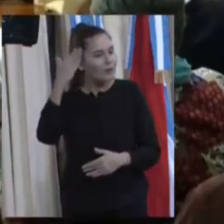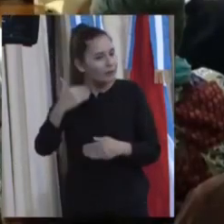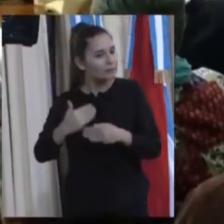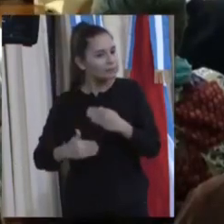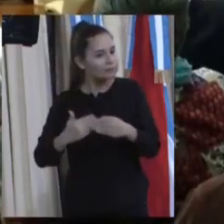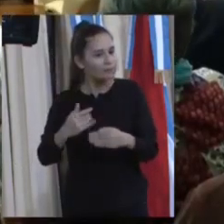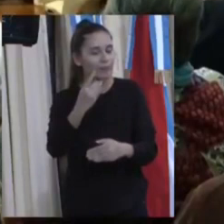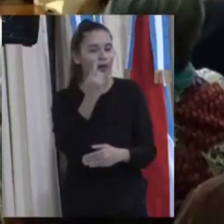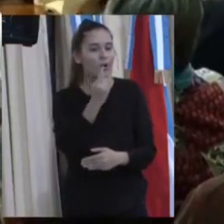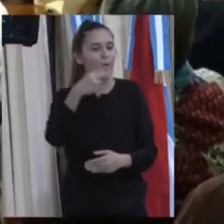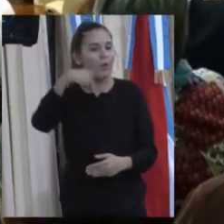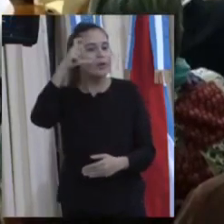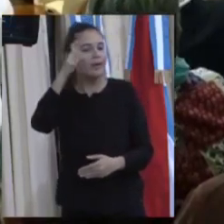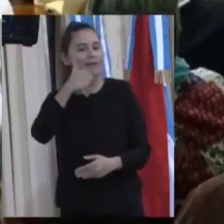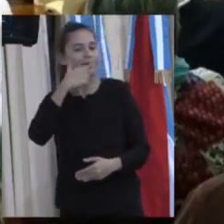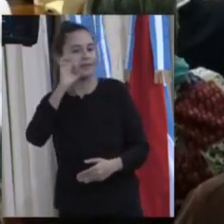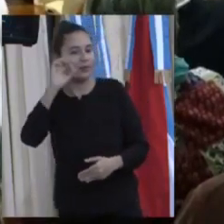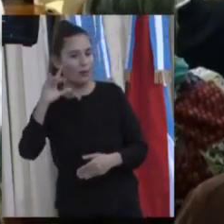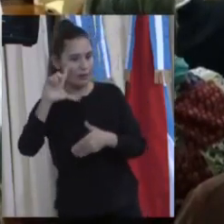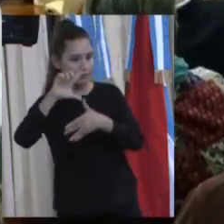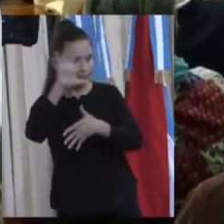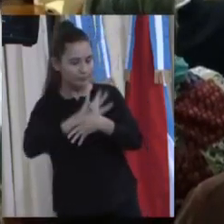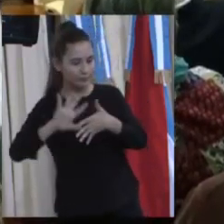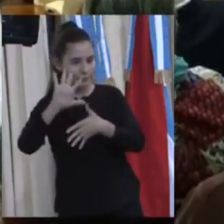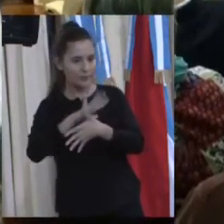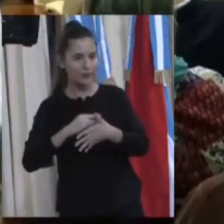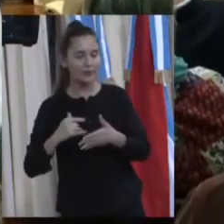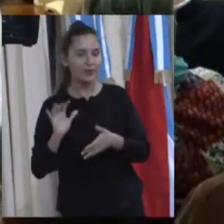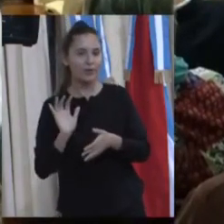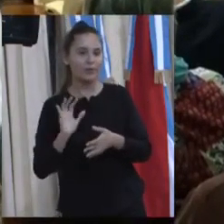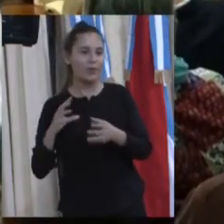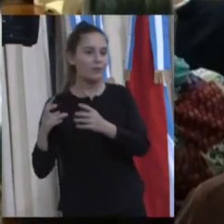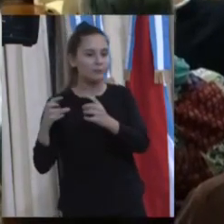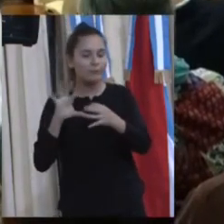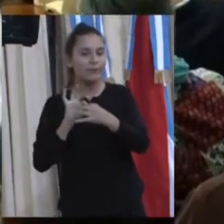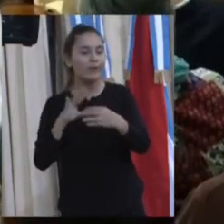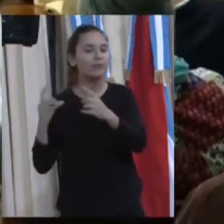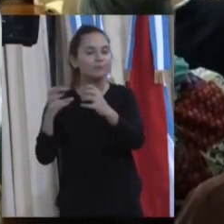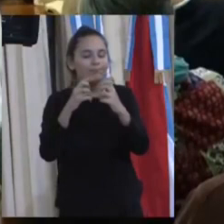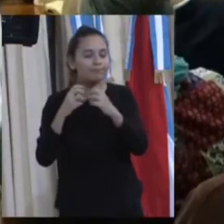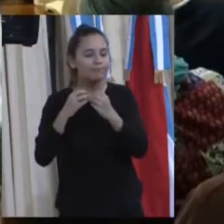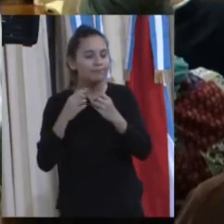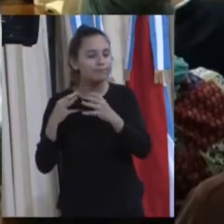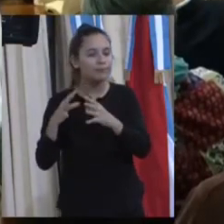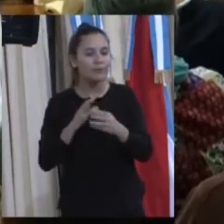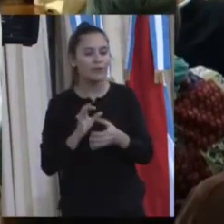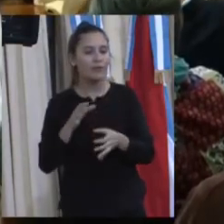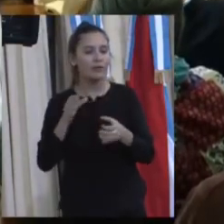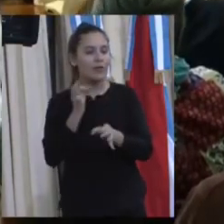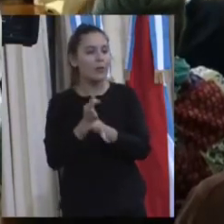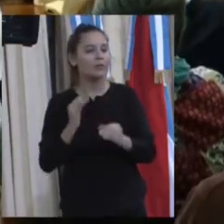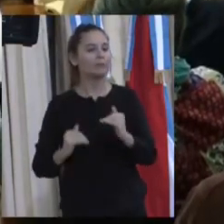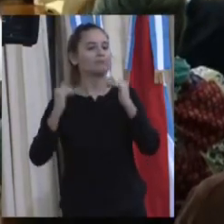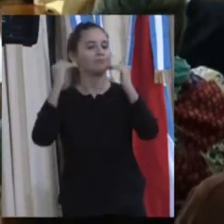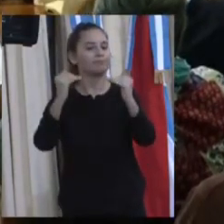la UNESCO en América Latina como parte de una discusión más amplia respecto del lugar de la educación